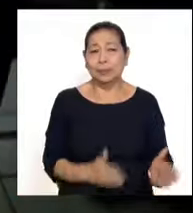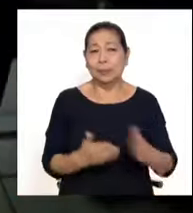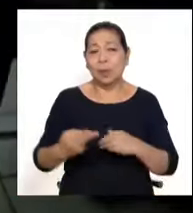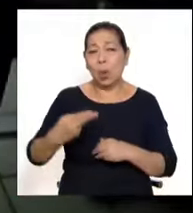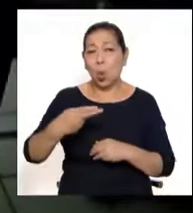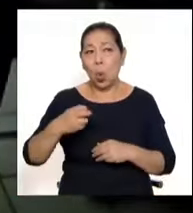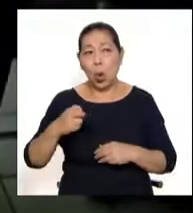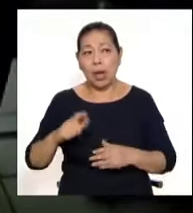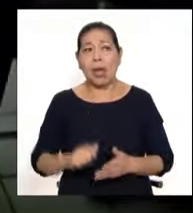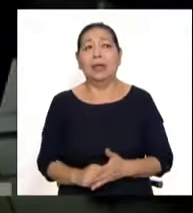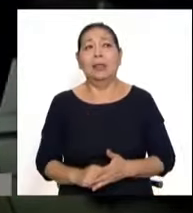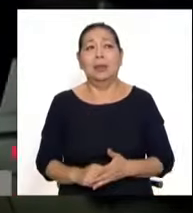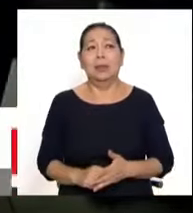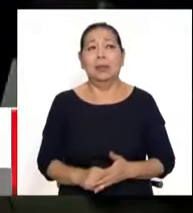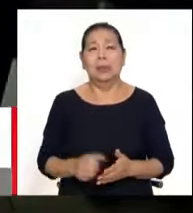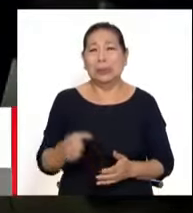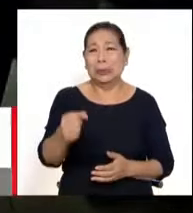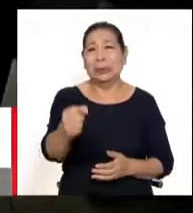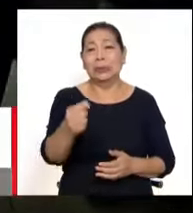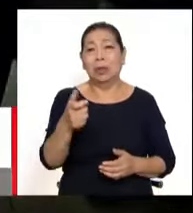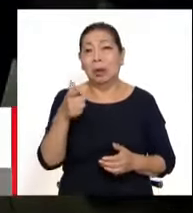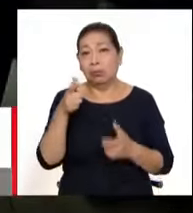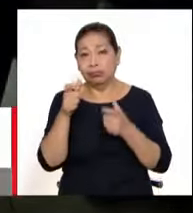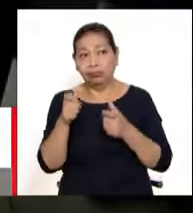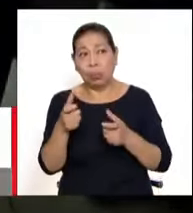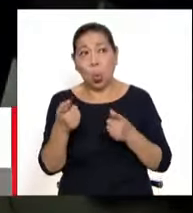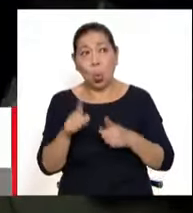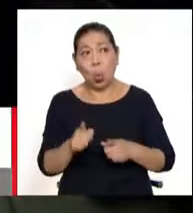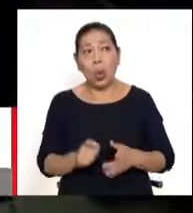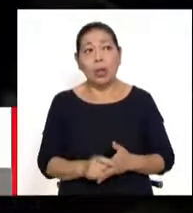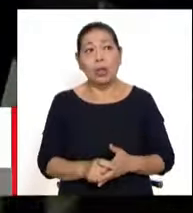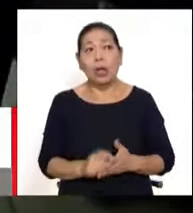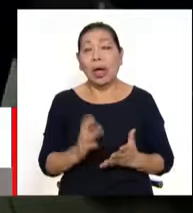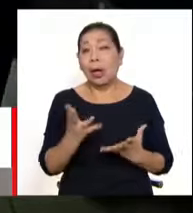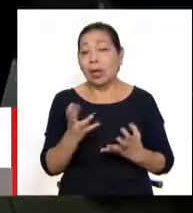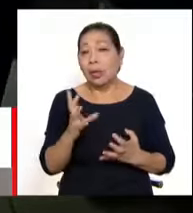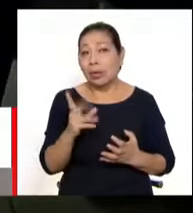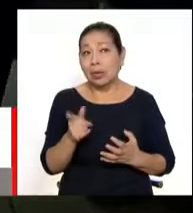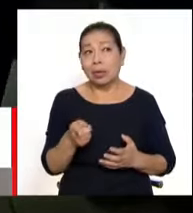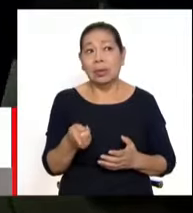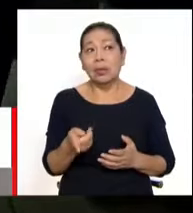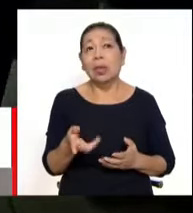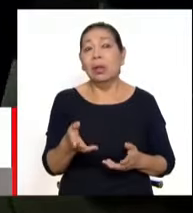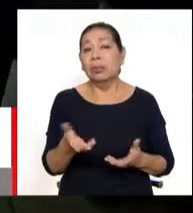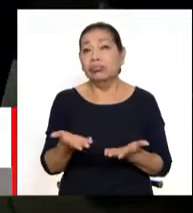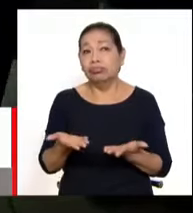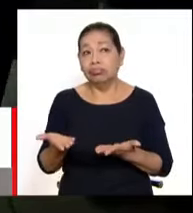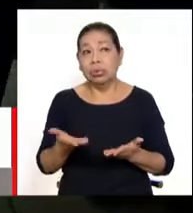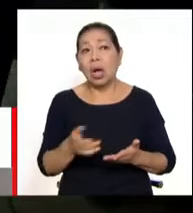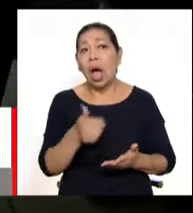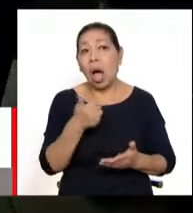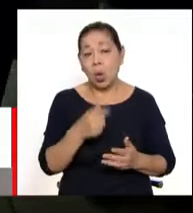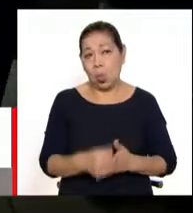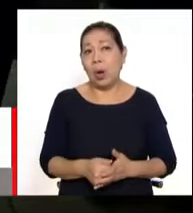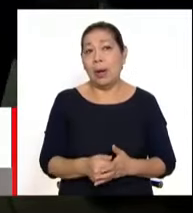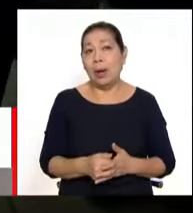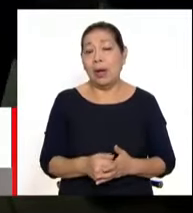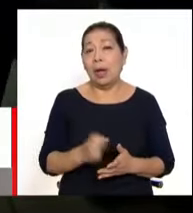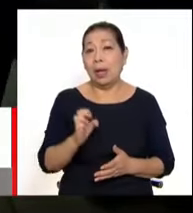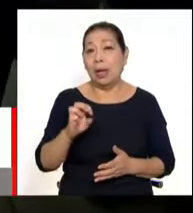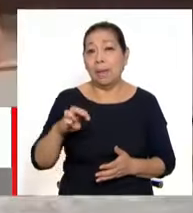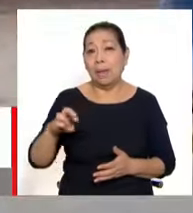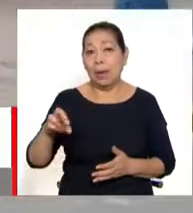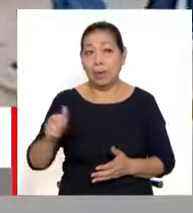En Huaral, un delincuente forcejeó con un vigilante cuando intentaba asaltar la empresa prestadora de servicios de agua,